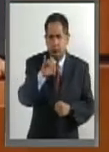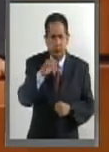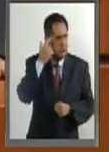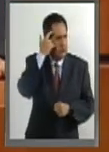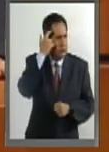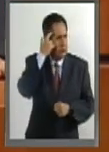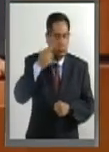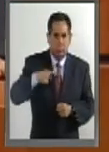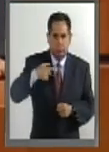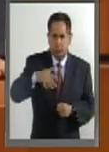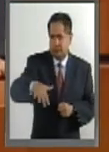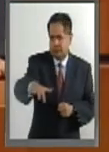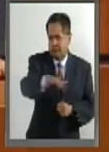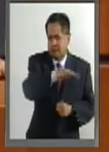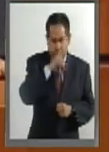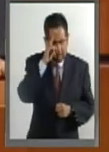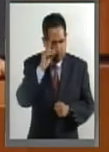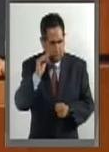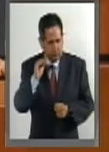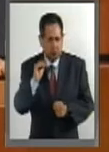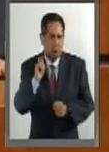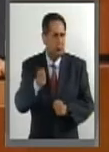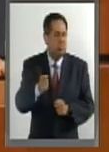pueblo, instalando